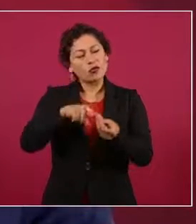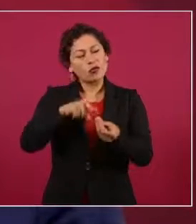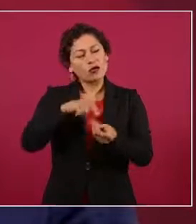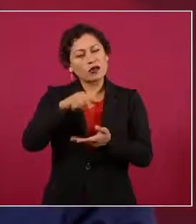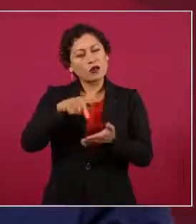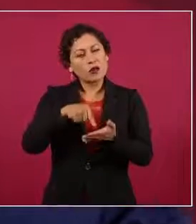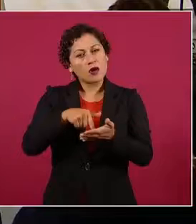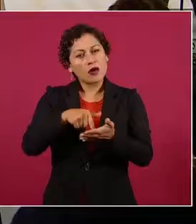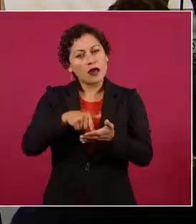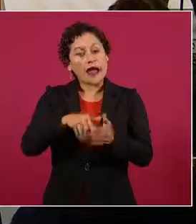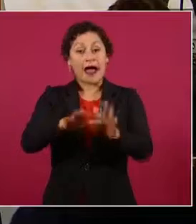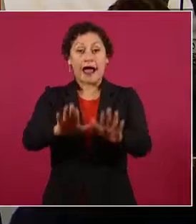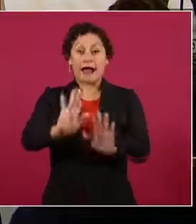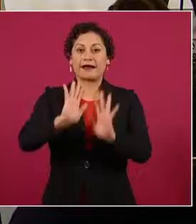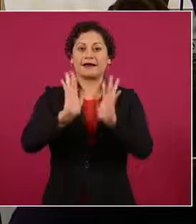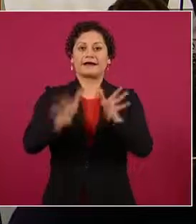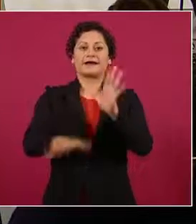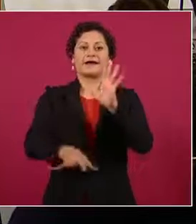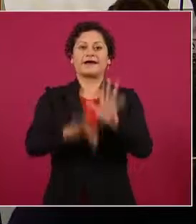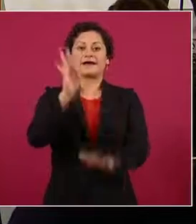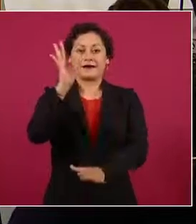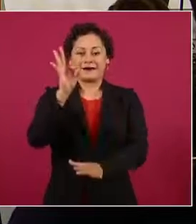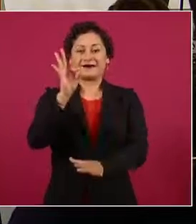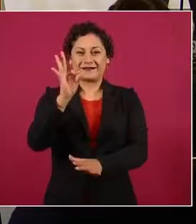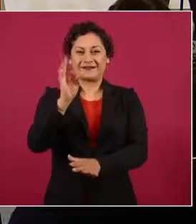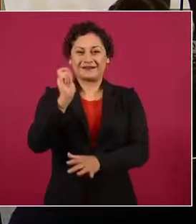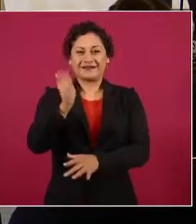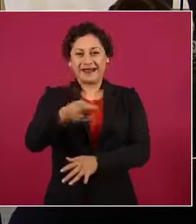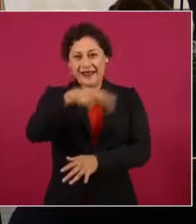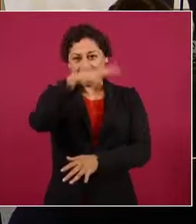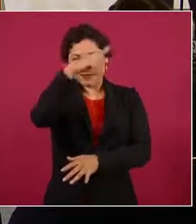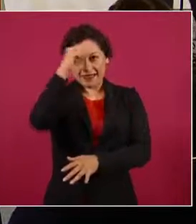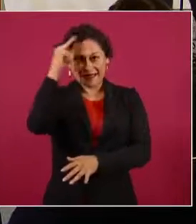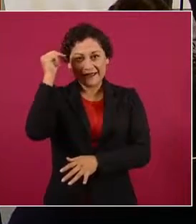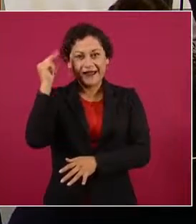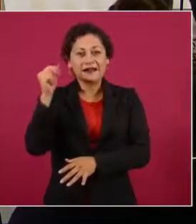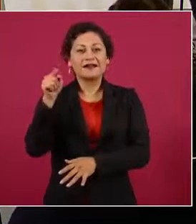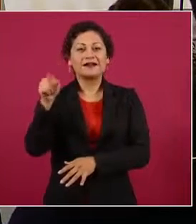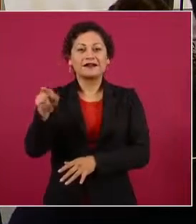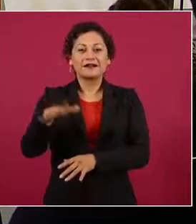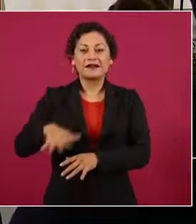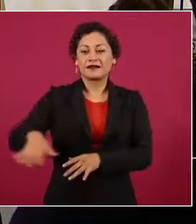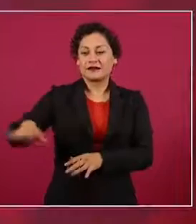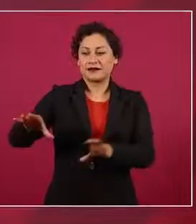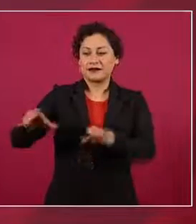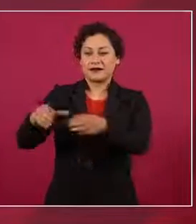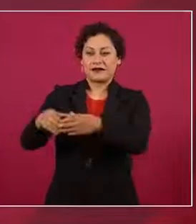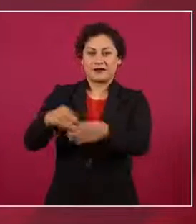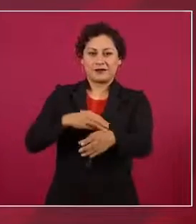Ah, sí, en Nayarit, en el distrito de riego